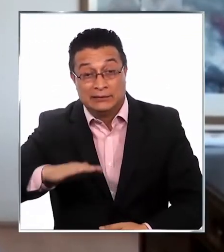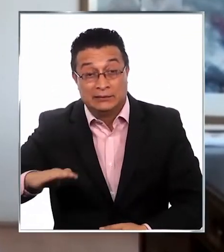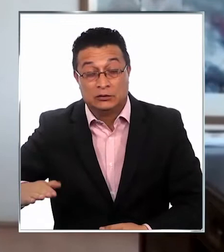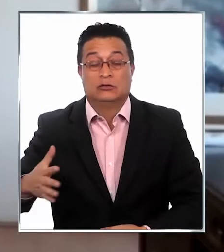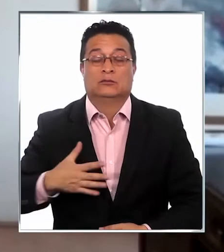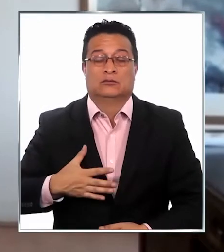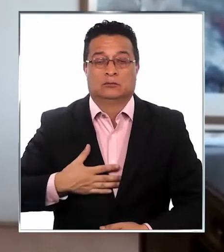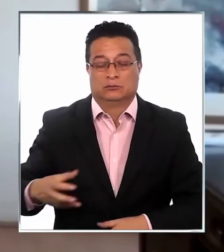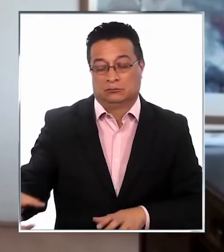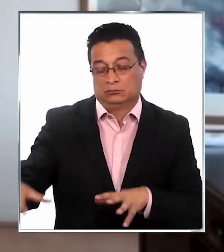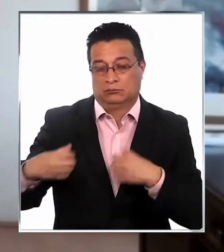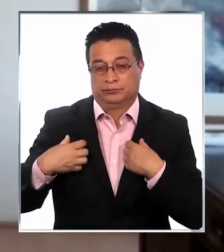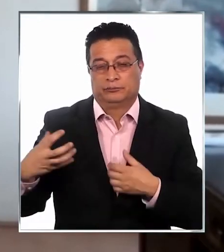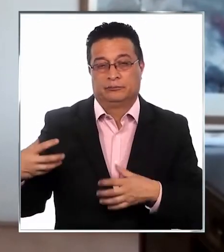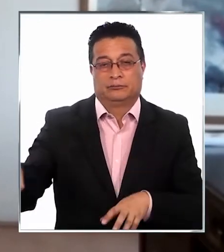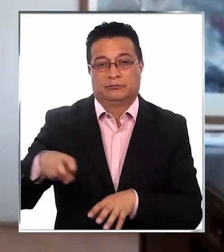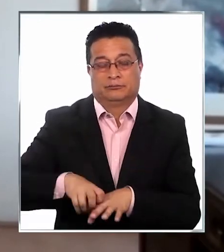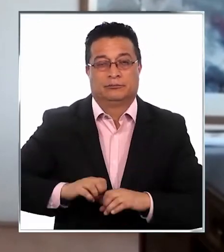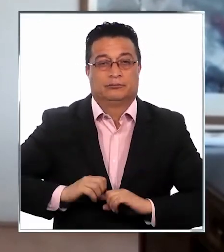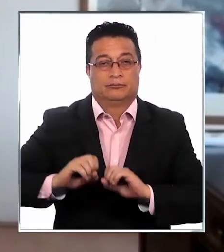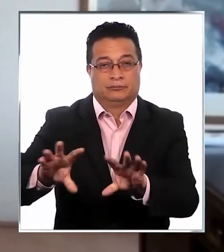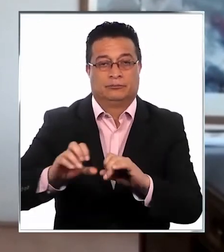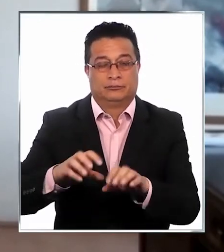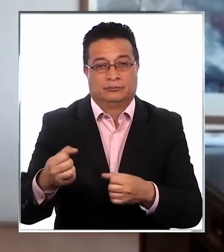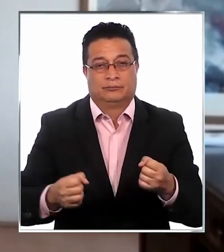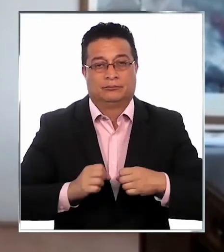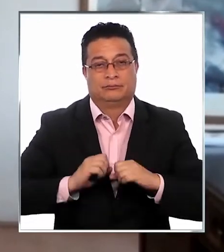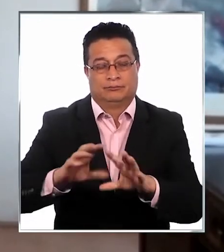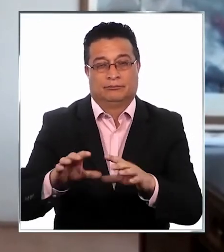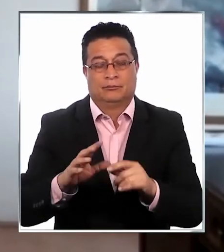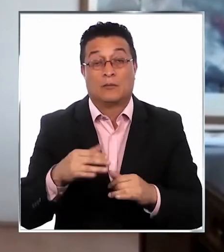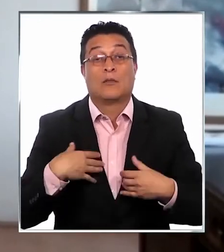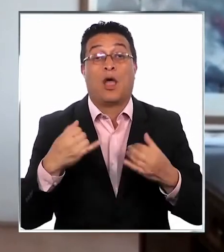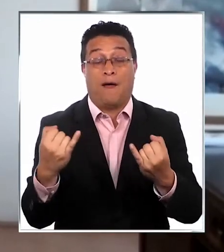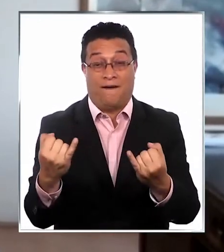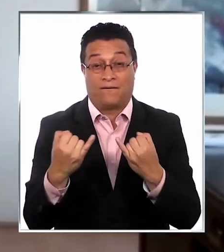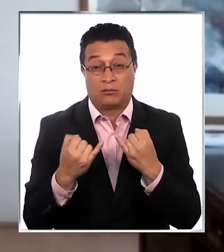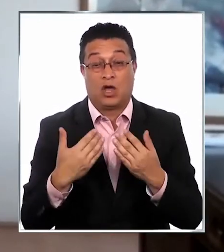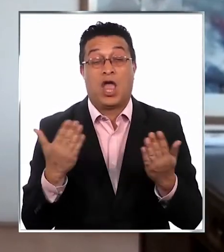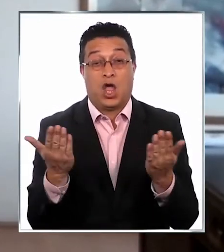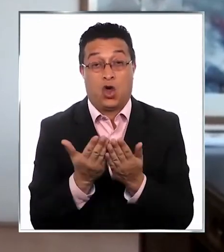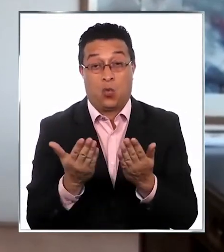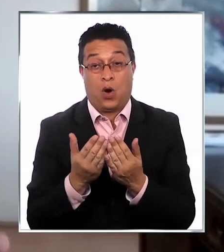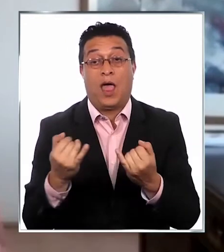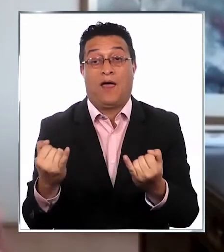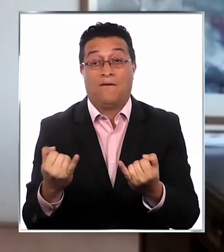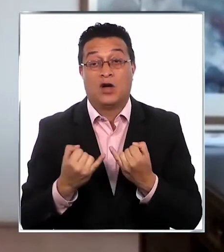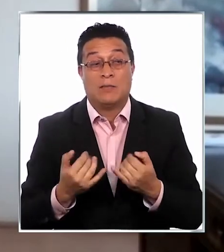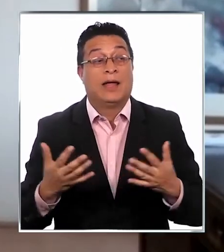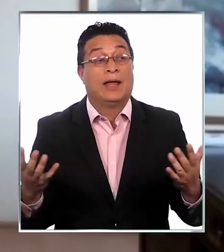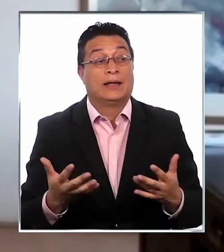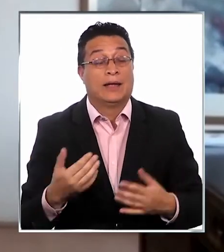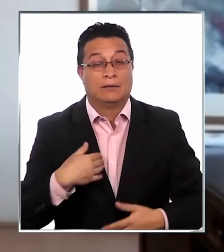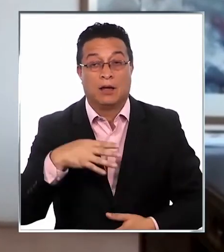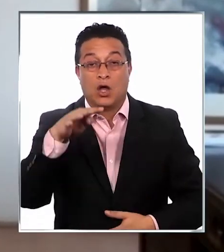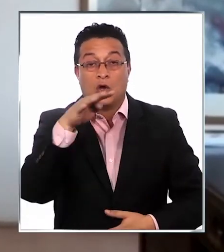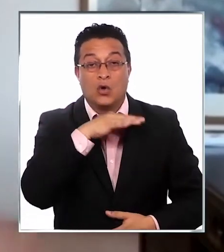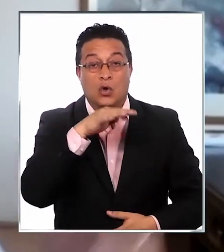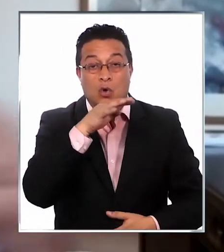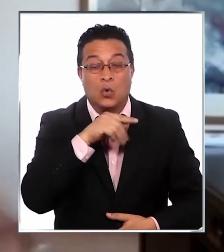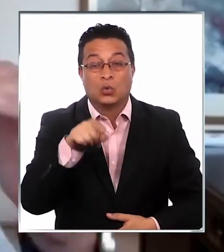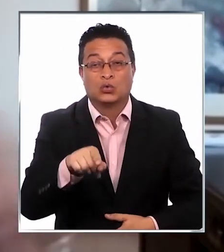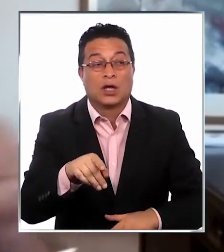los llevamos nosotros. Lo que nos ha informado el colegio es que van a usar mecanismos